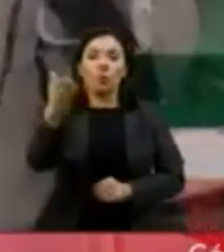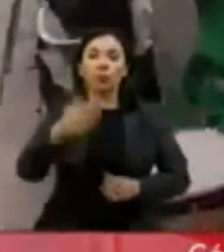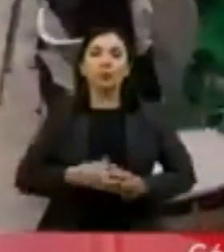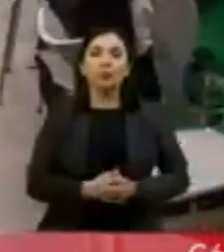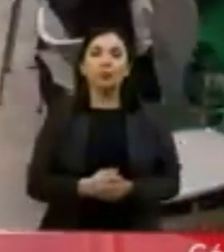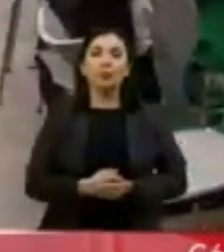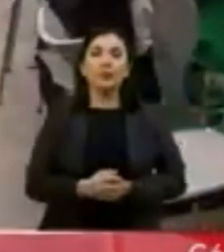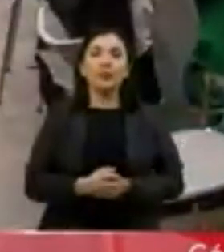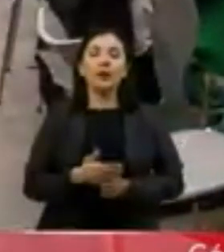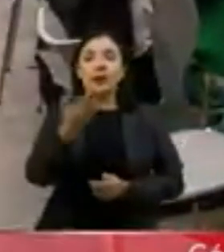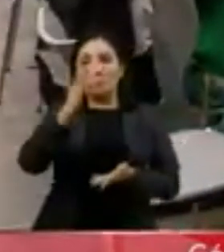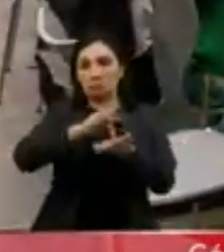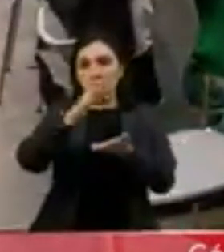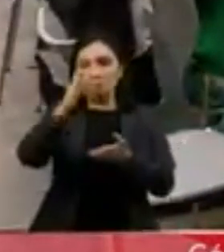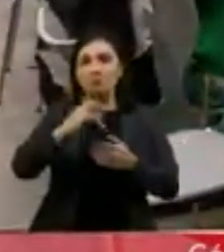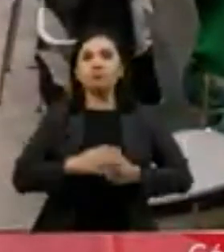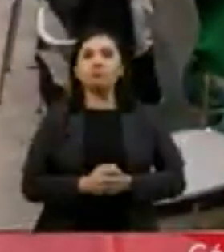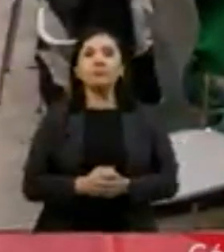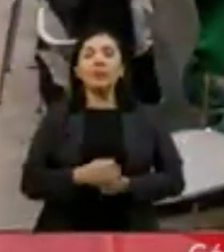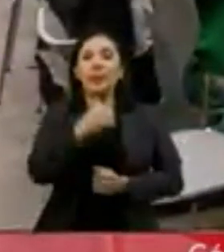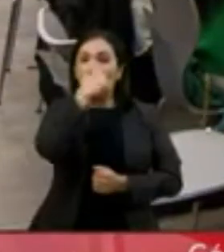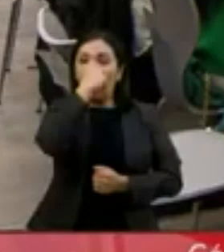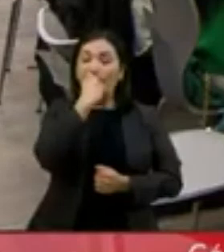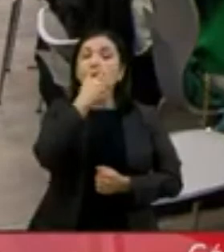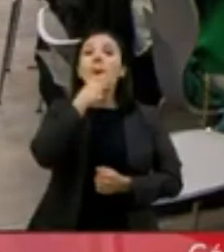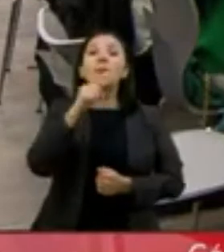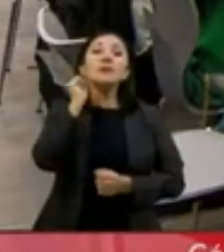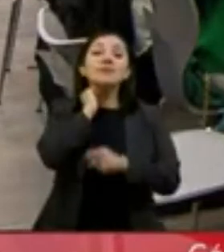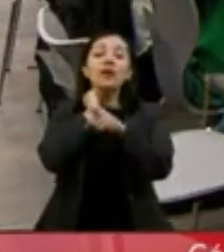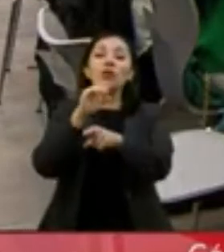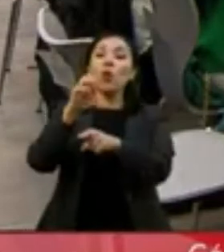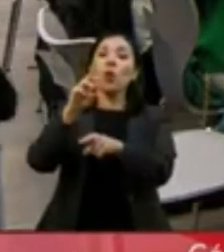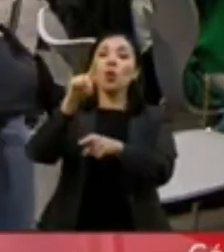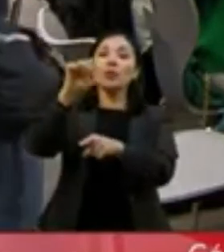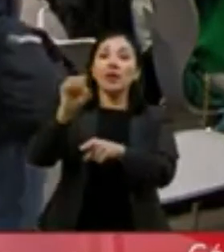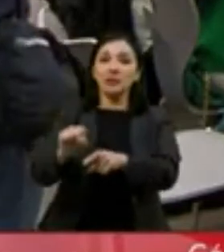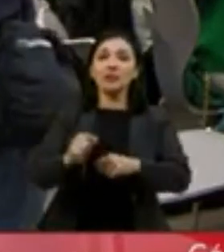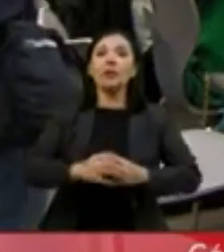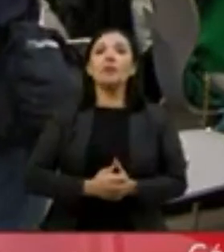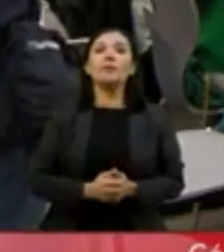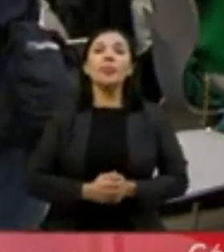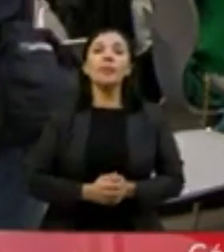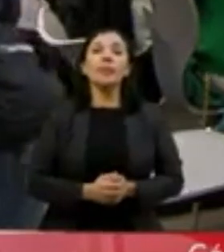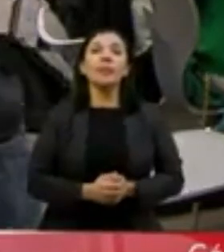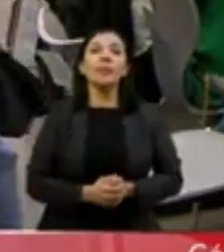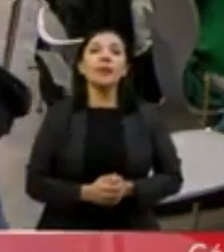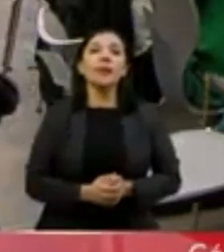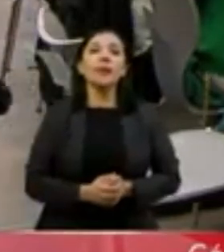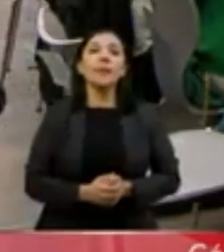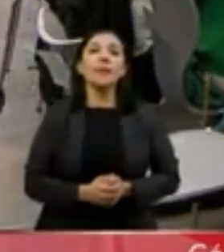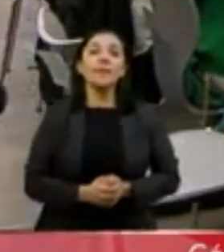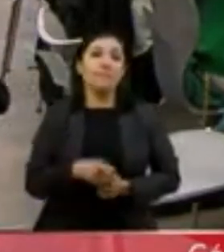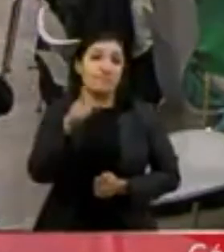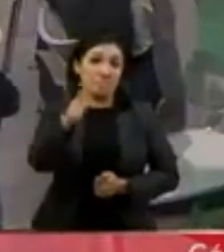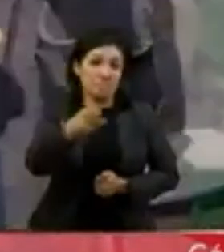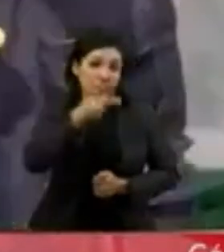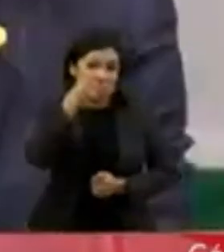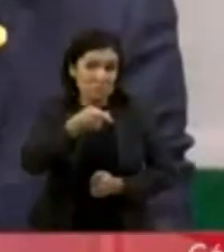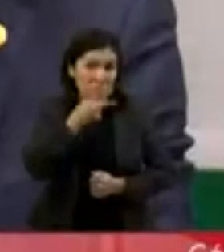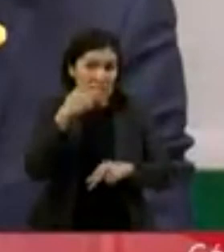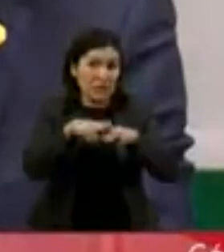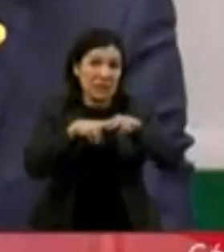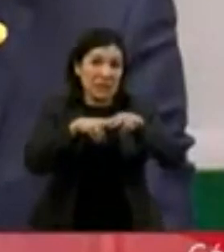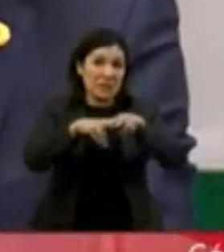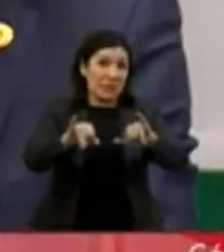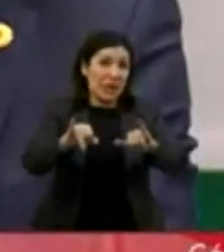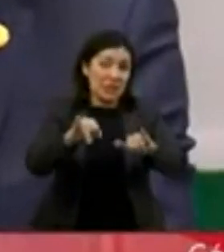Muchas gracias presidente senador Cortés dice usted que nadie ha querido contestarle